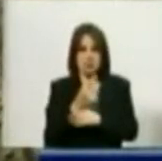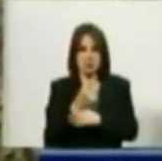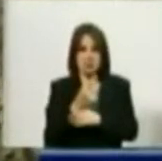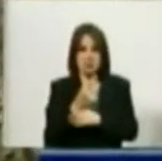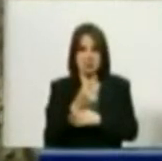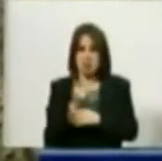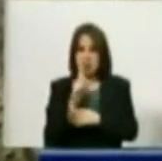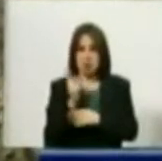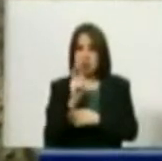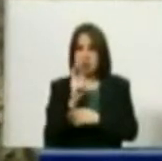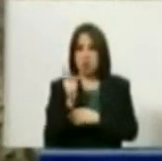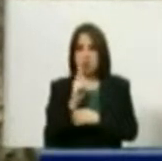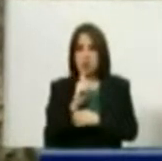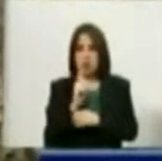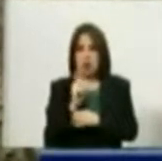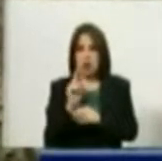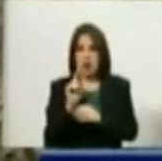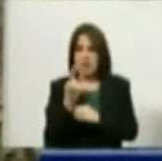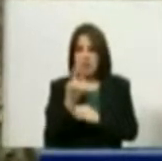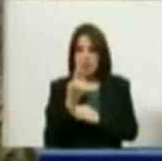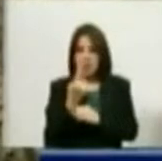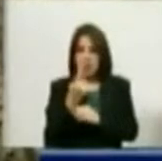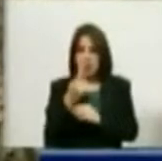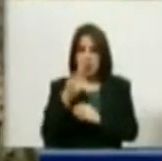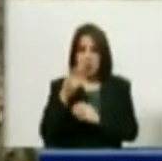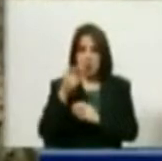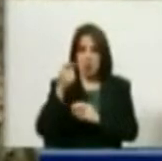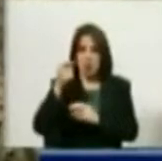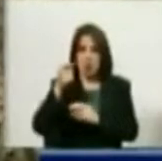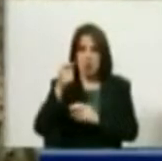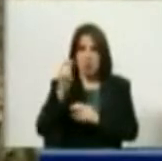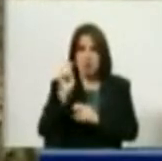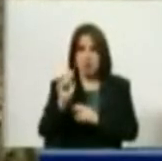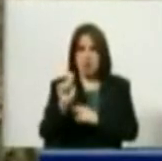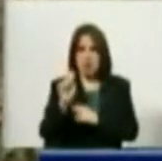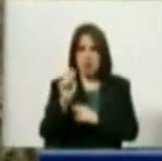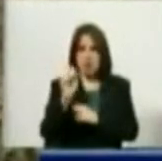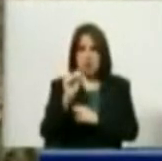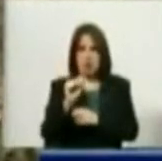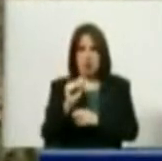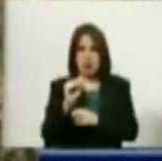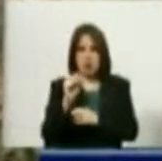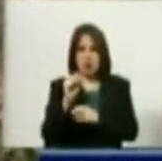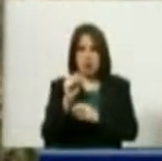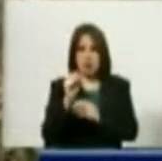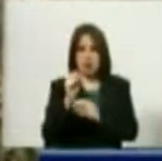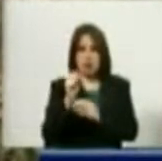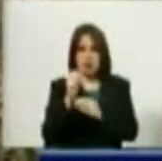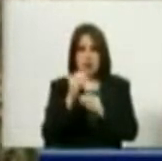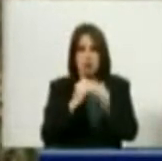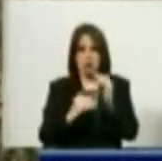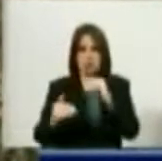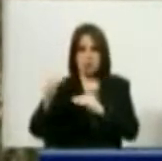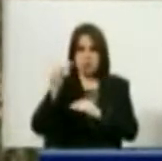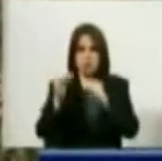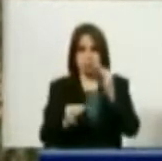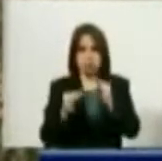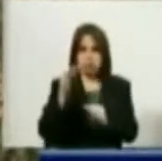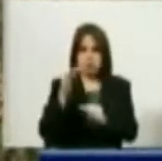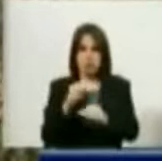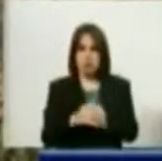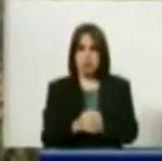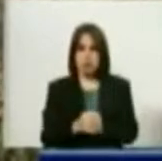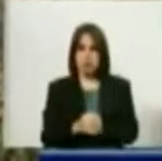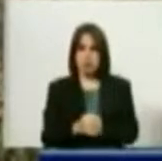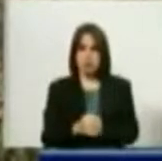no no no no no primero fue el tsj cómo se llama eso Corte Suprema la Corte Suprema de Justicia